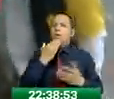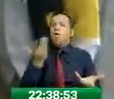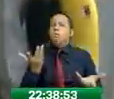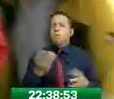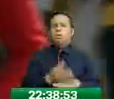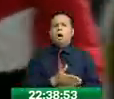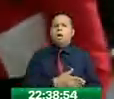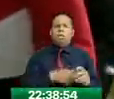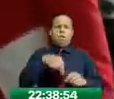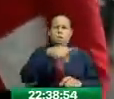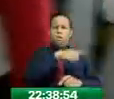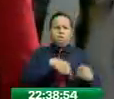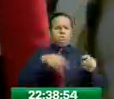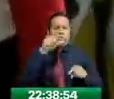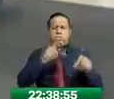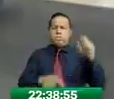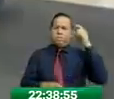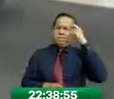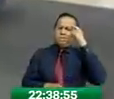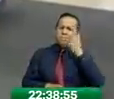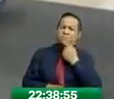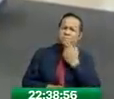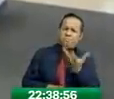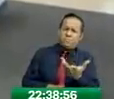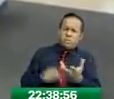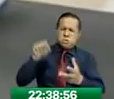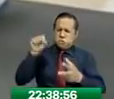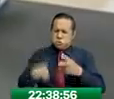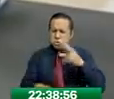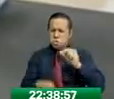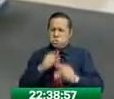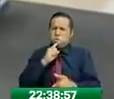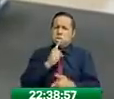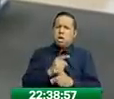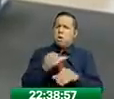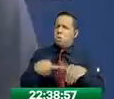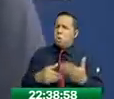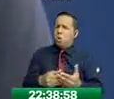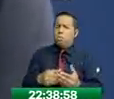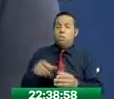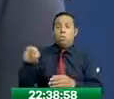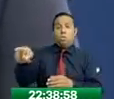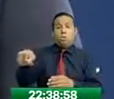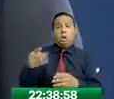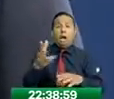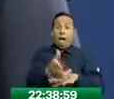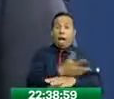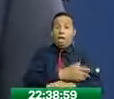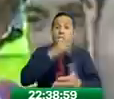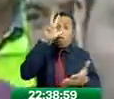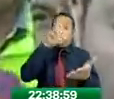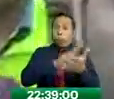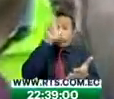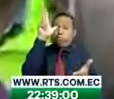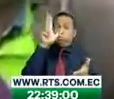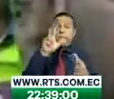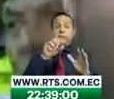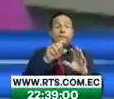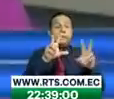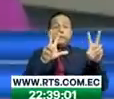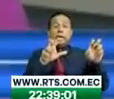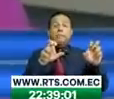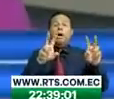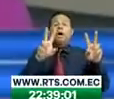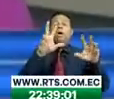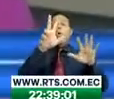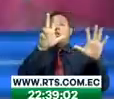de uno ha generado expectativa por saber si se ratifica el dictamen de 8 años de prisión contra Rafael Correa, varios de